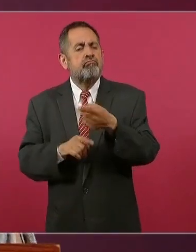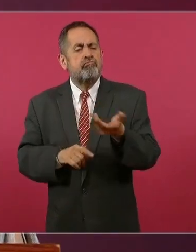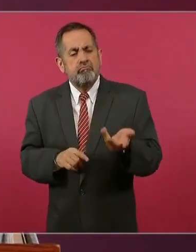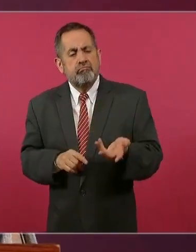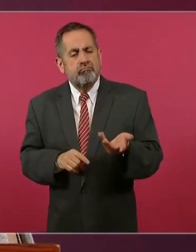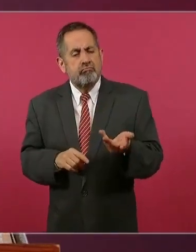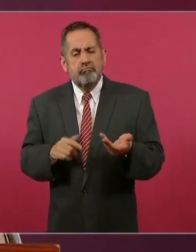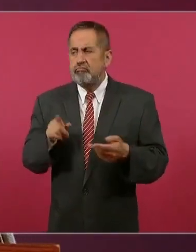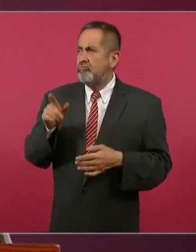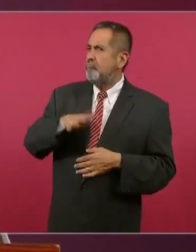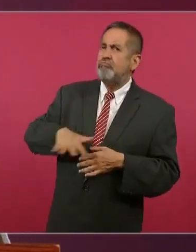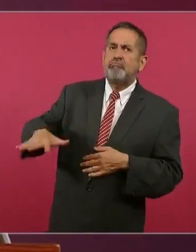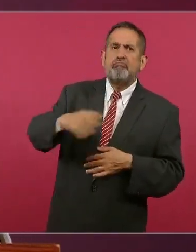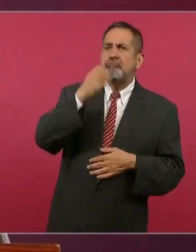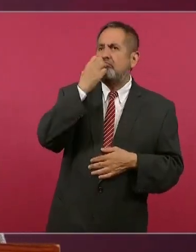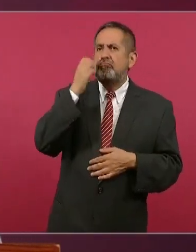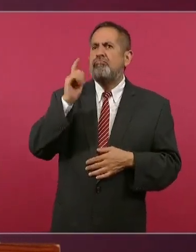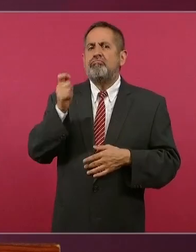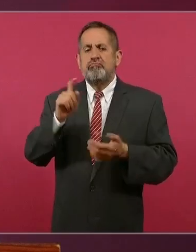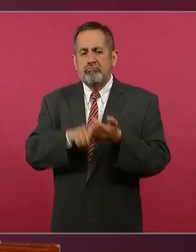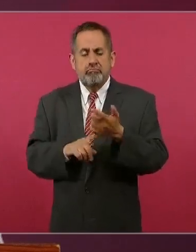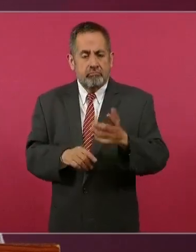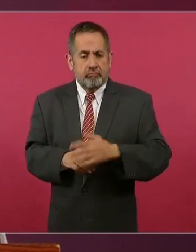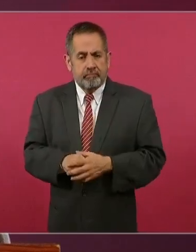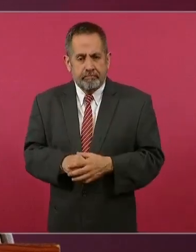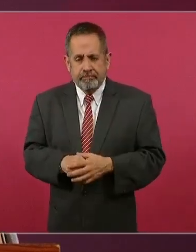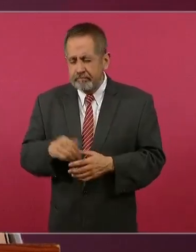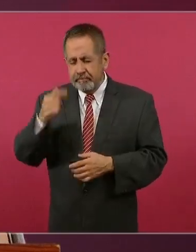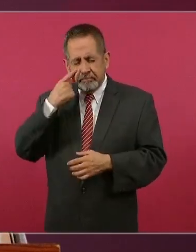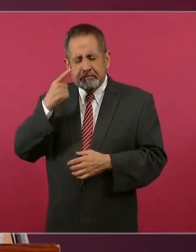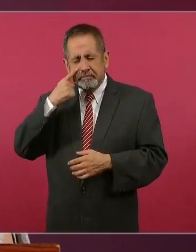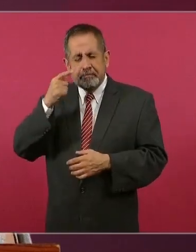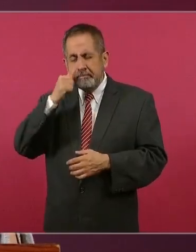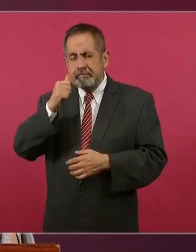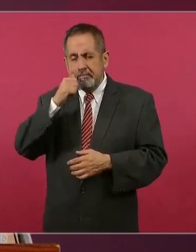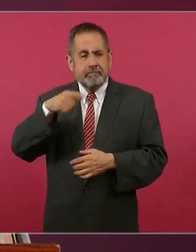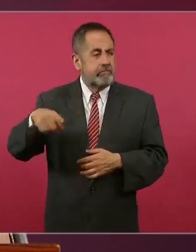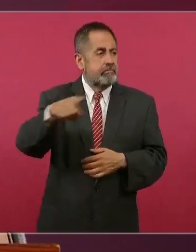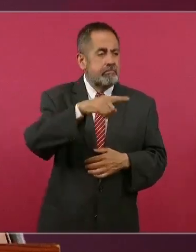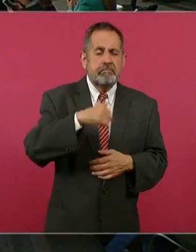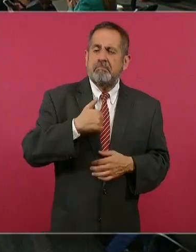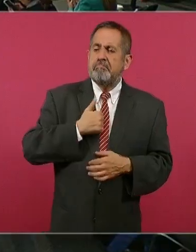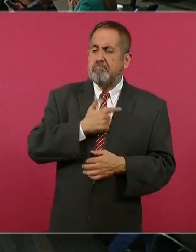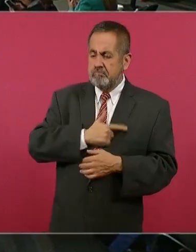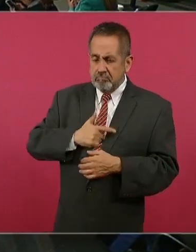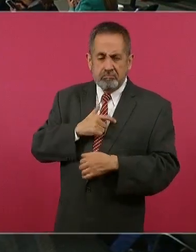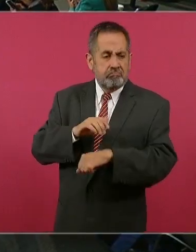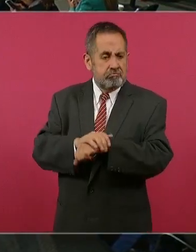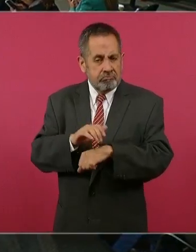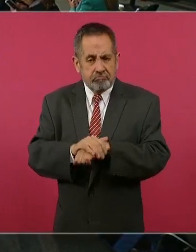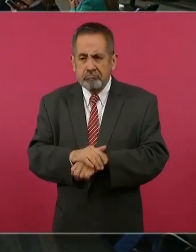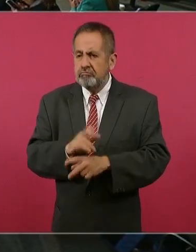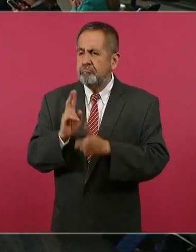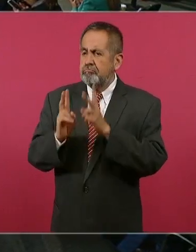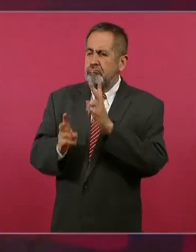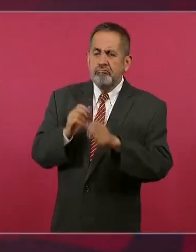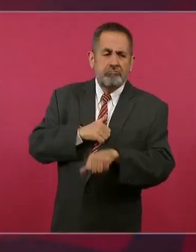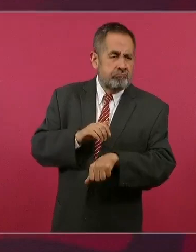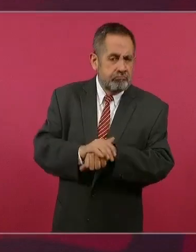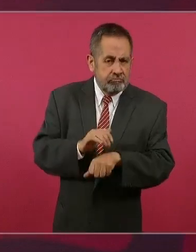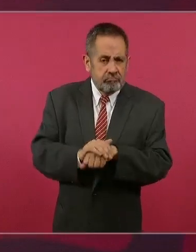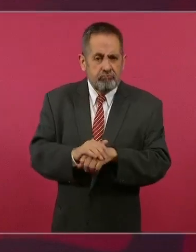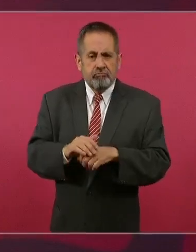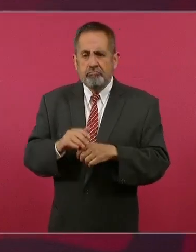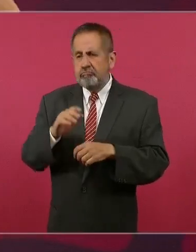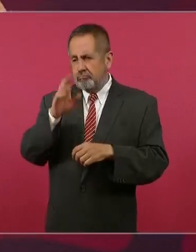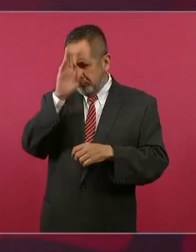que más les gusta de la escuela? Decimos, y es invariable, estar con mis amigos, ver a mis amigos, platicar con mis amigos,